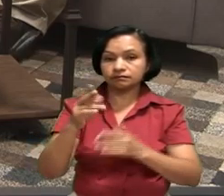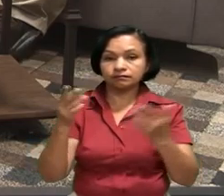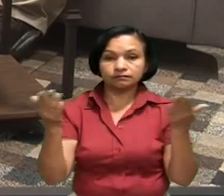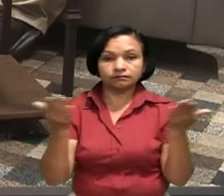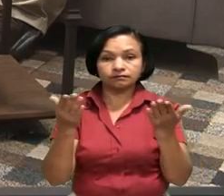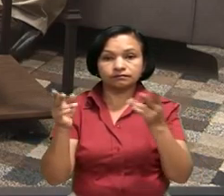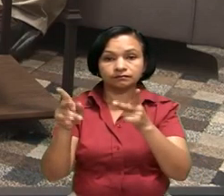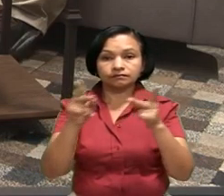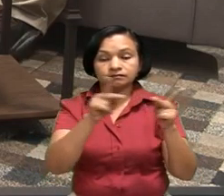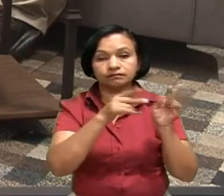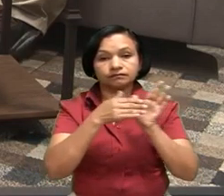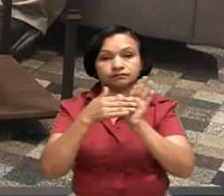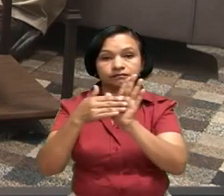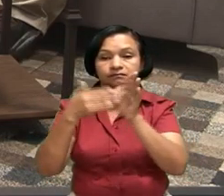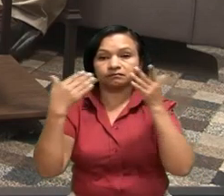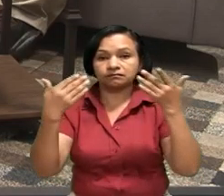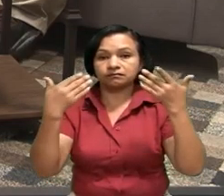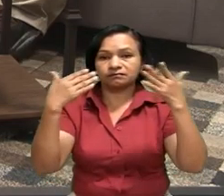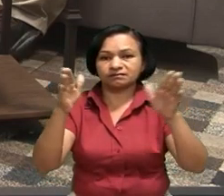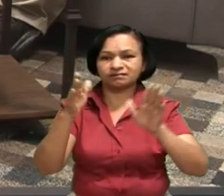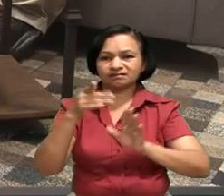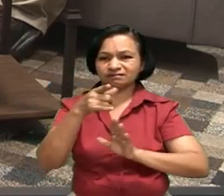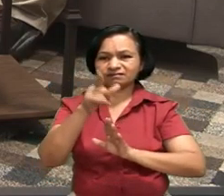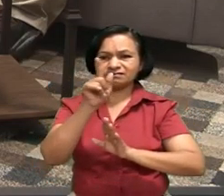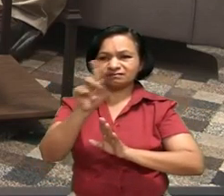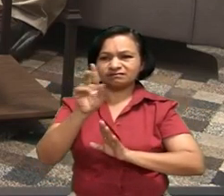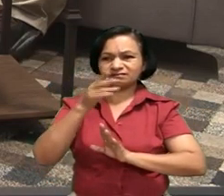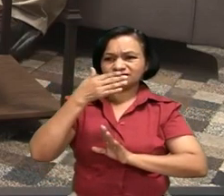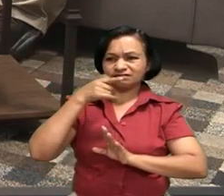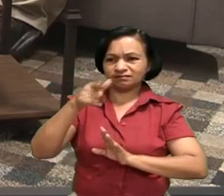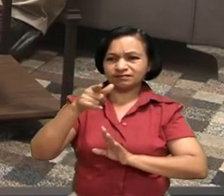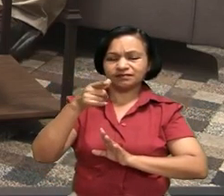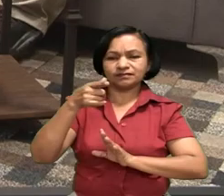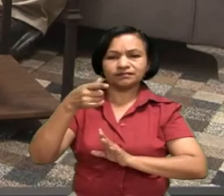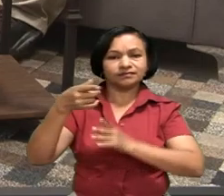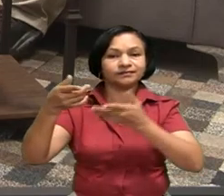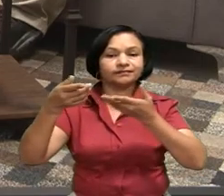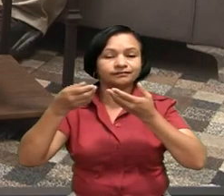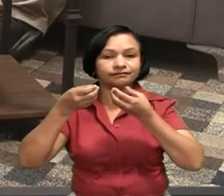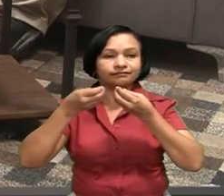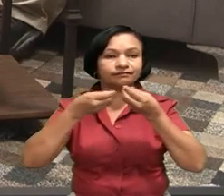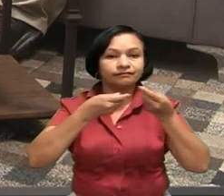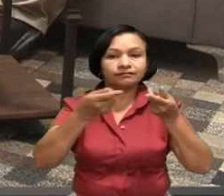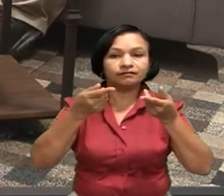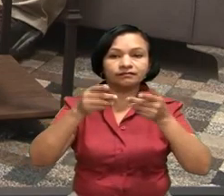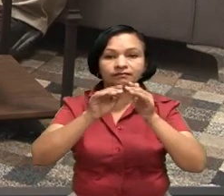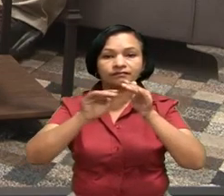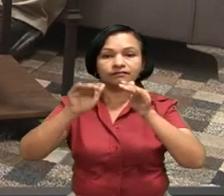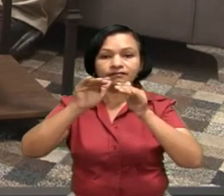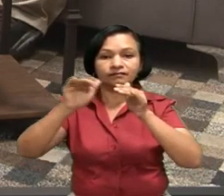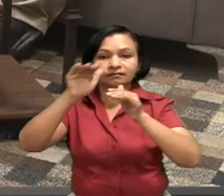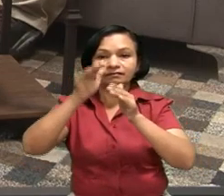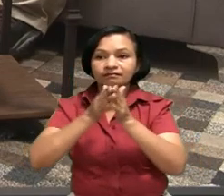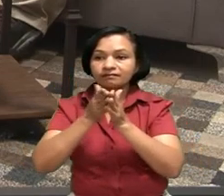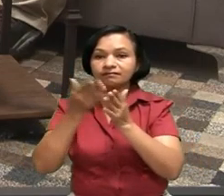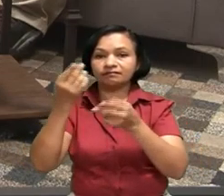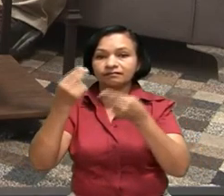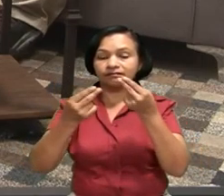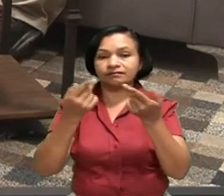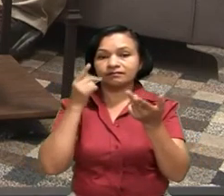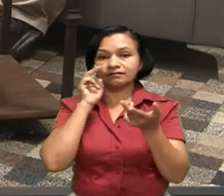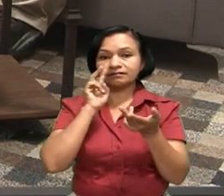presentan cualquier canchada en los medios de comunicación para vender precisamente ese rating que lo vean